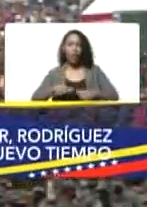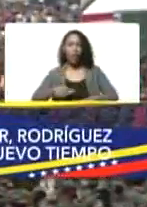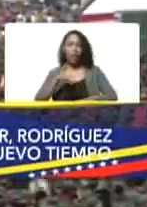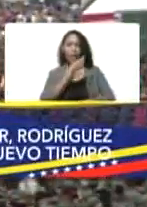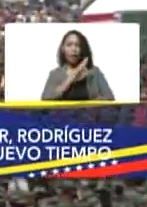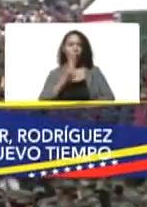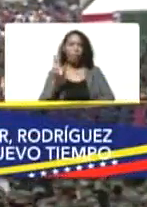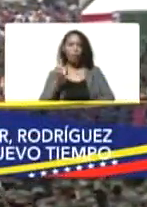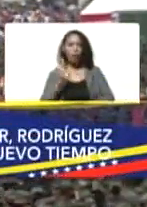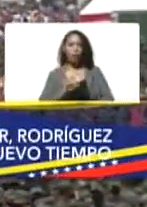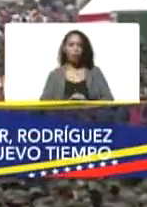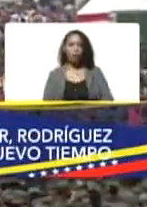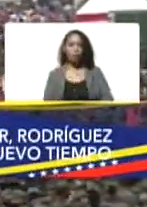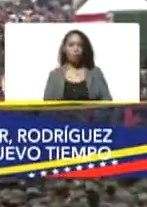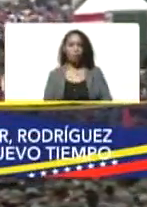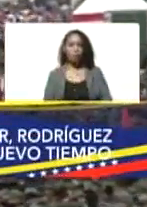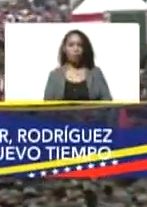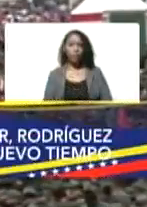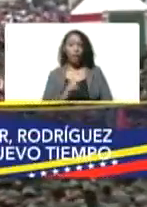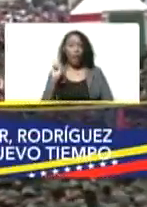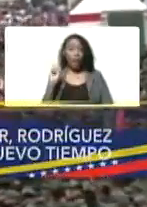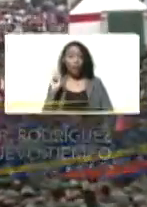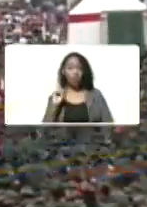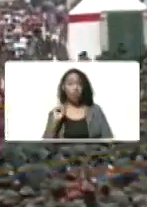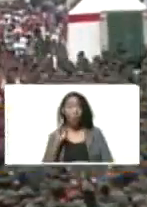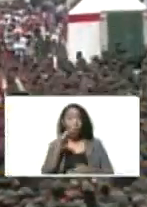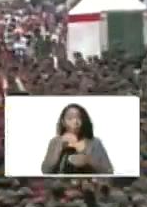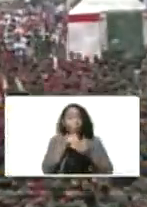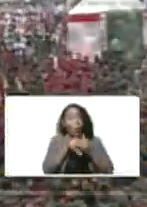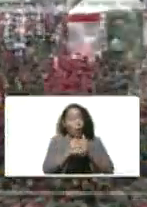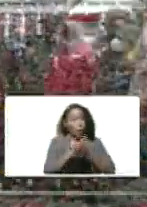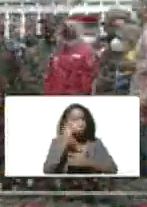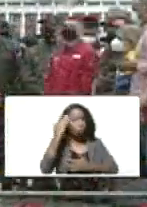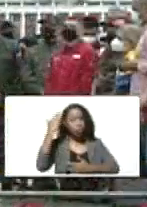República. Fueron atesorando sueños